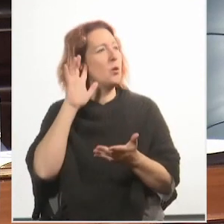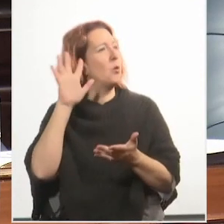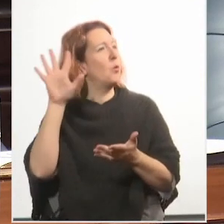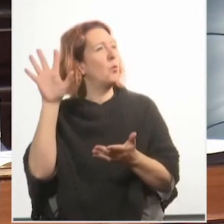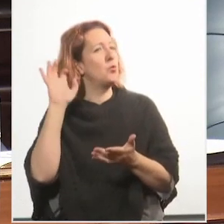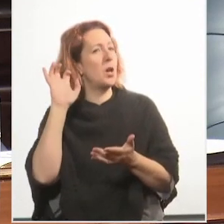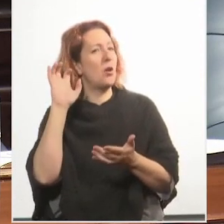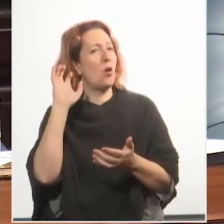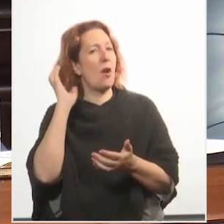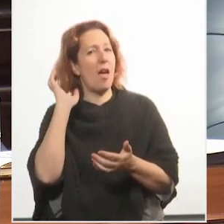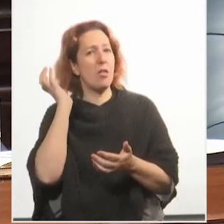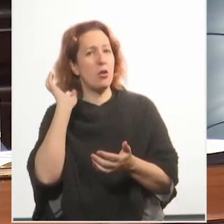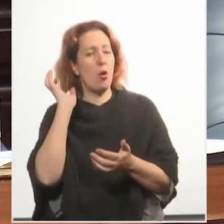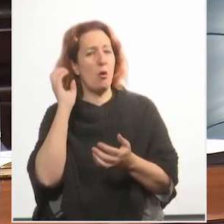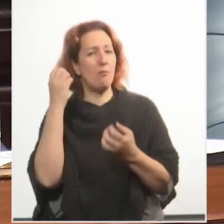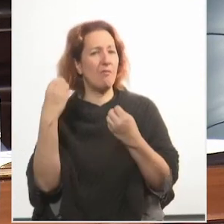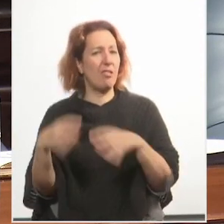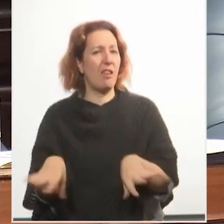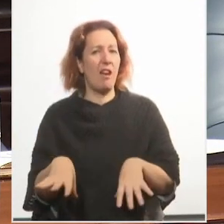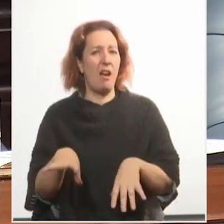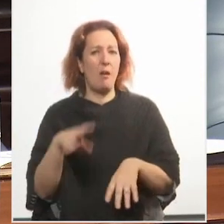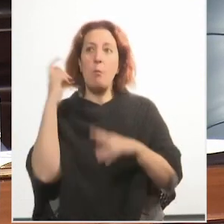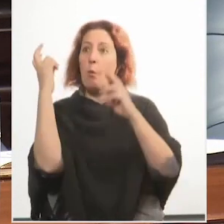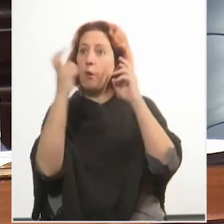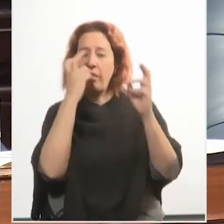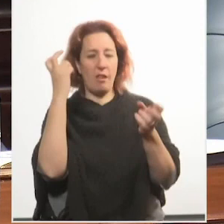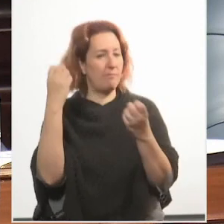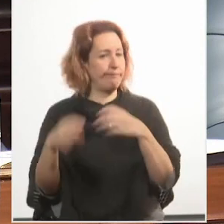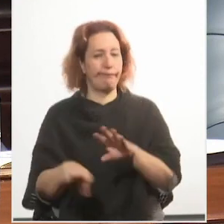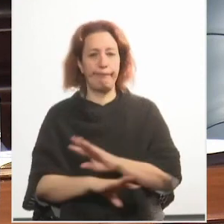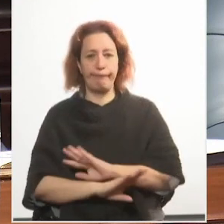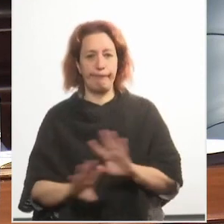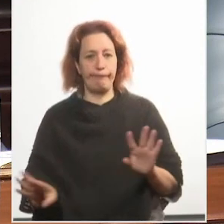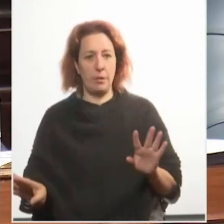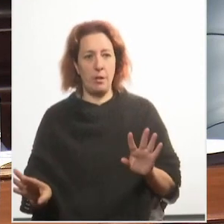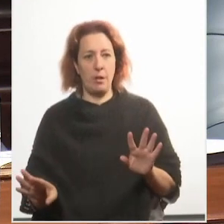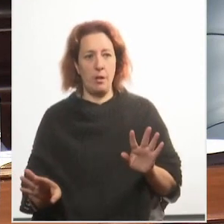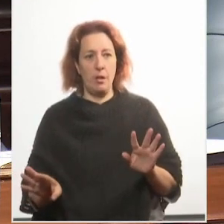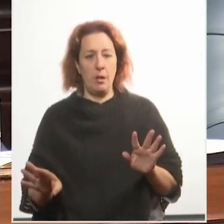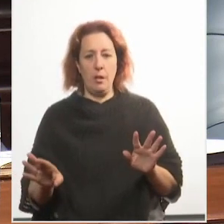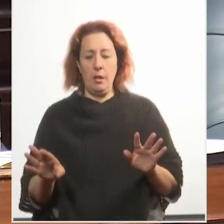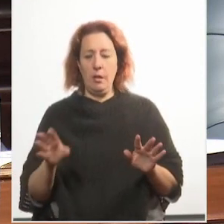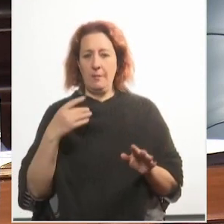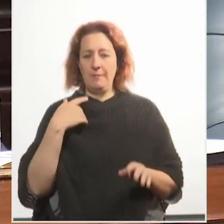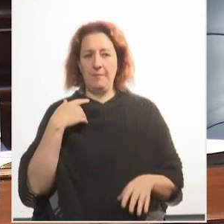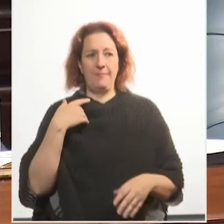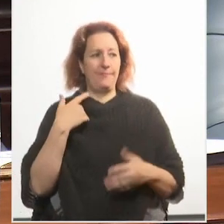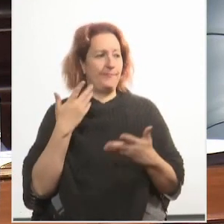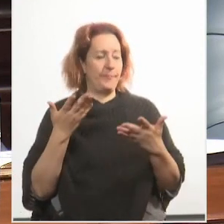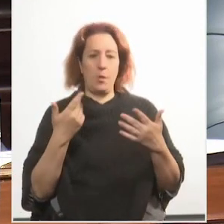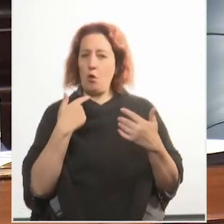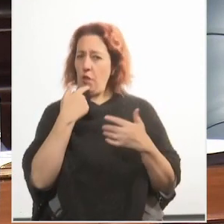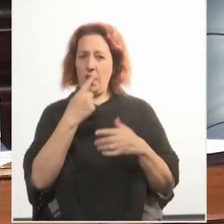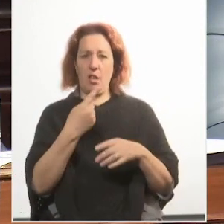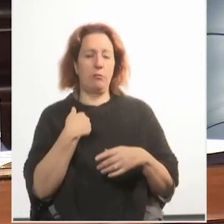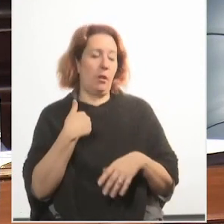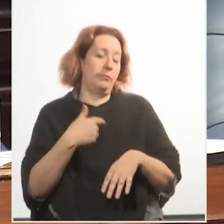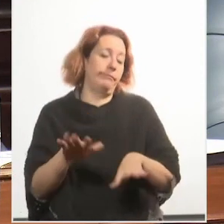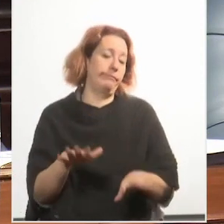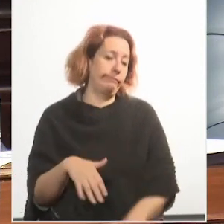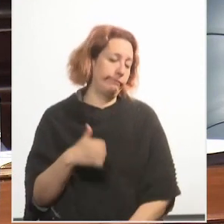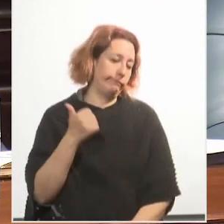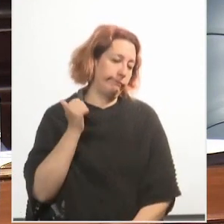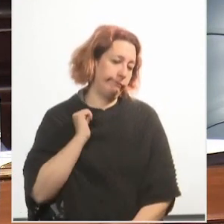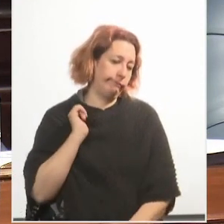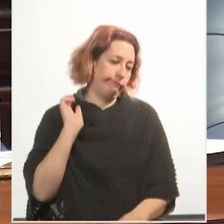escucharon por una radio que se había abandonado la búsqueda. Lejos, muy lejos de entregarse, de